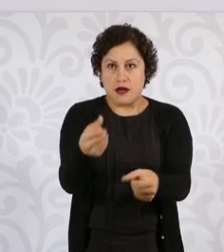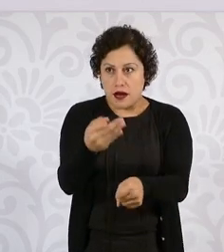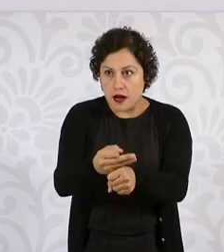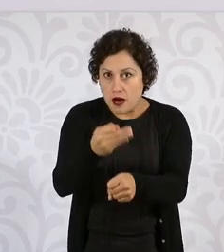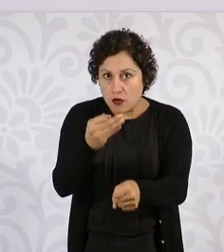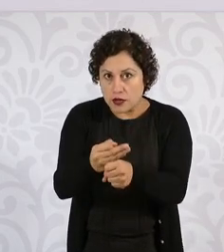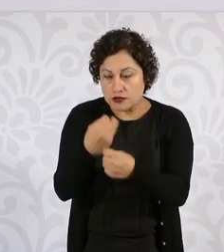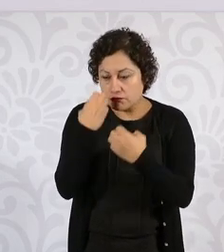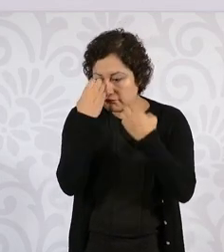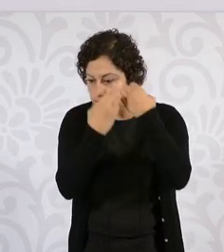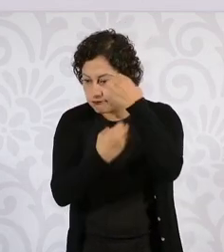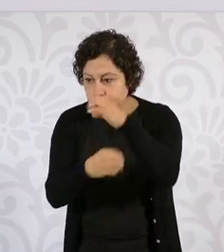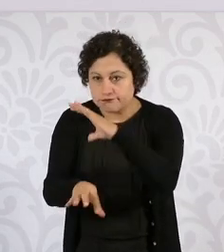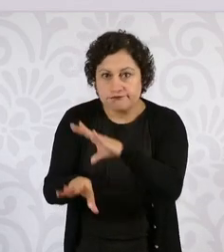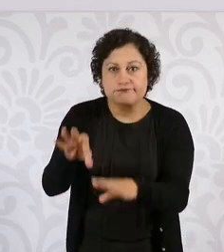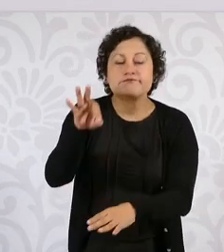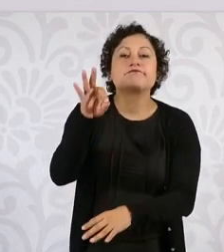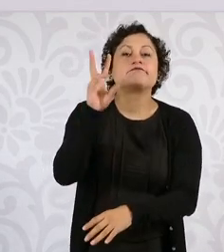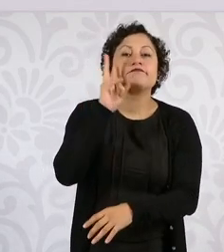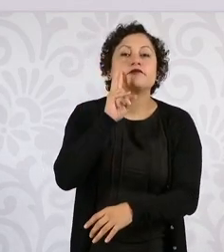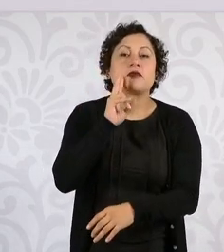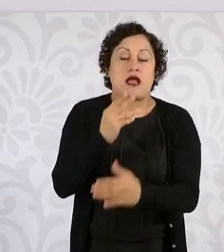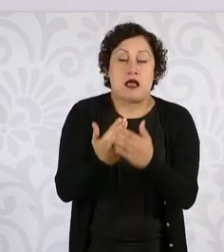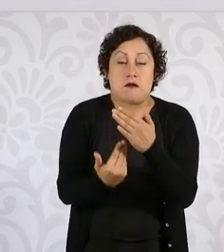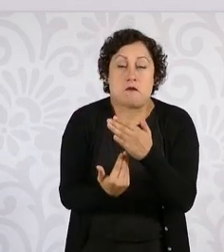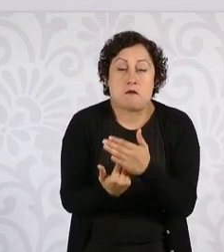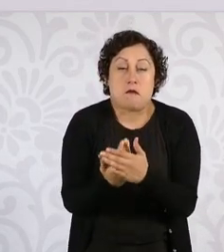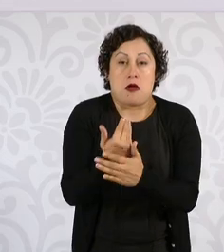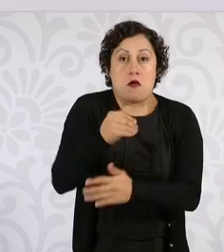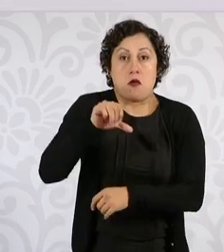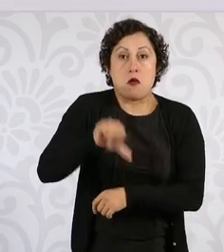En la madrugada apareció una embarcación que